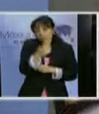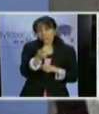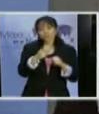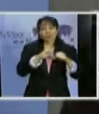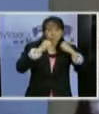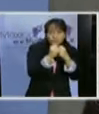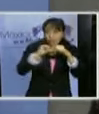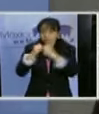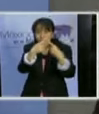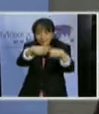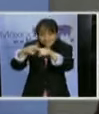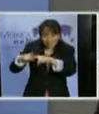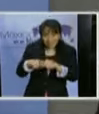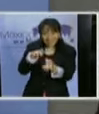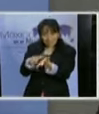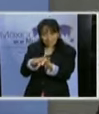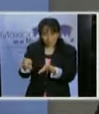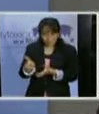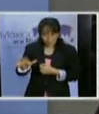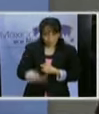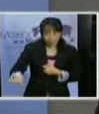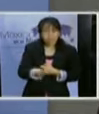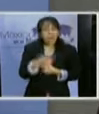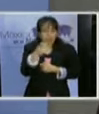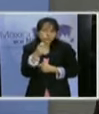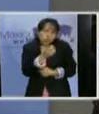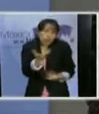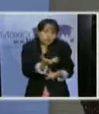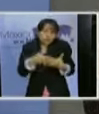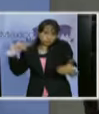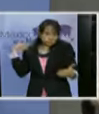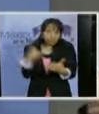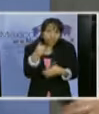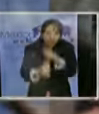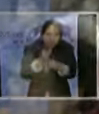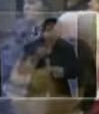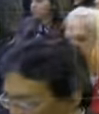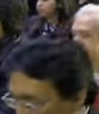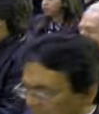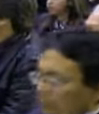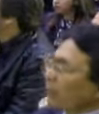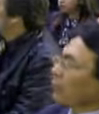hemos desarrollado estos años. Yo les agradezco mucho. Gracias.